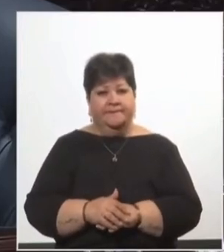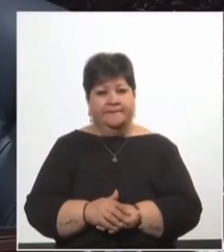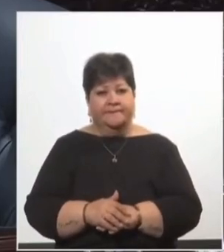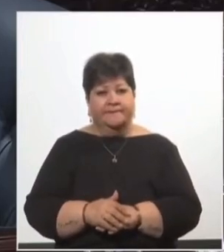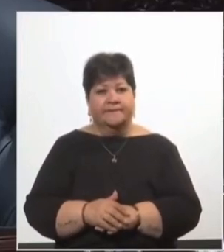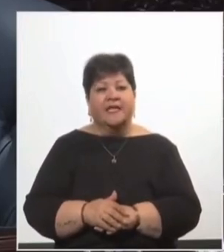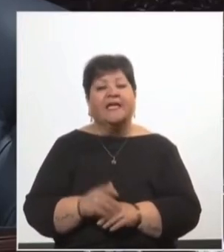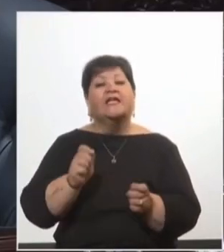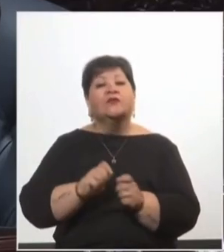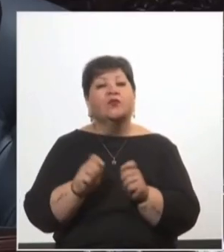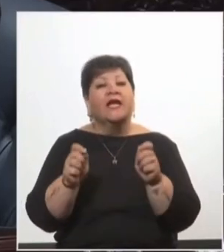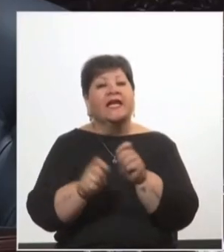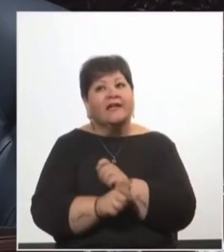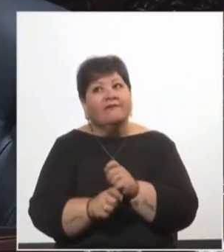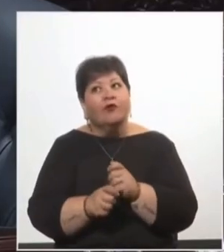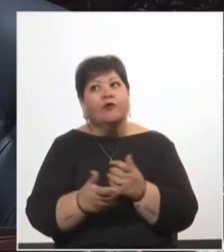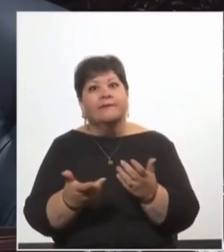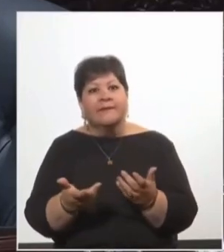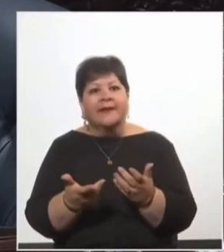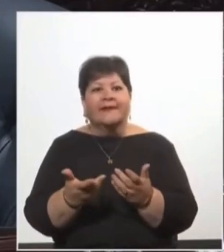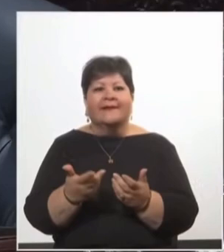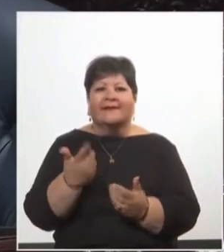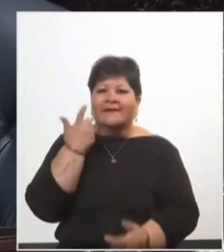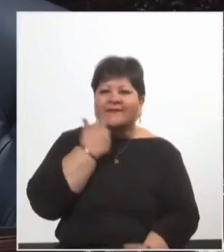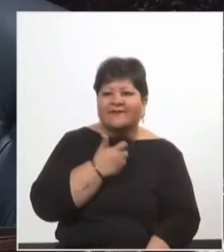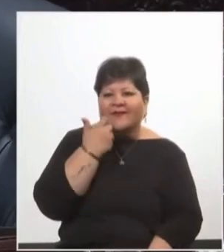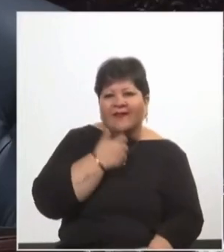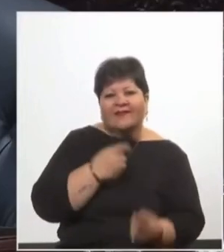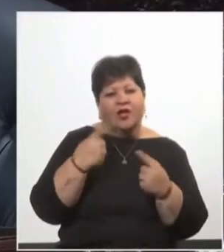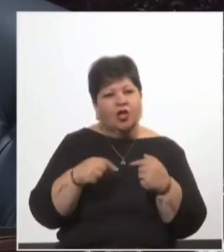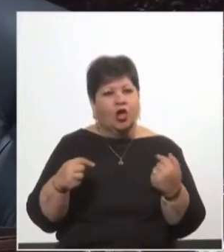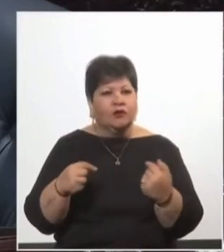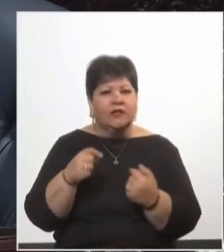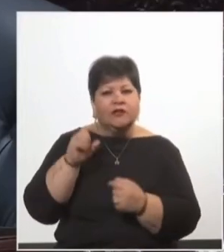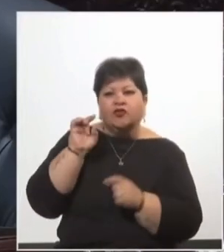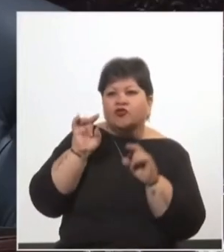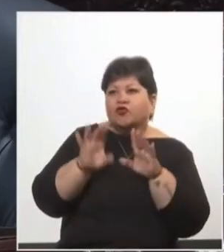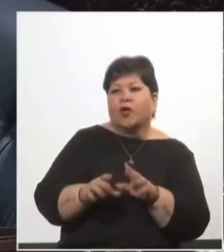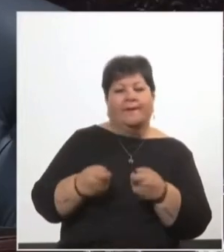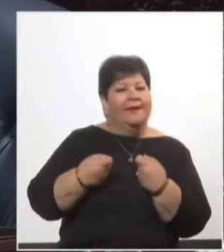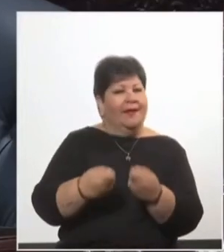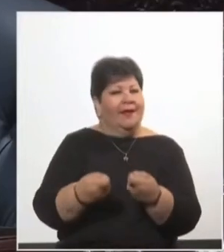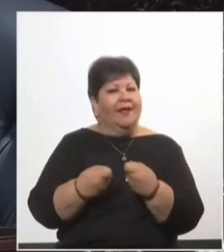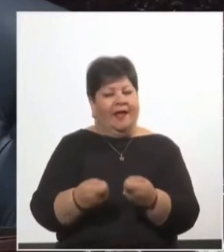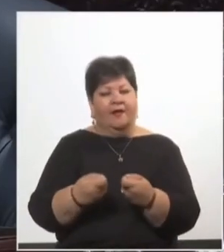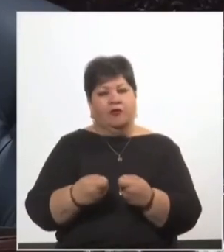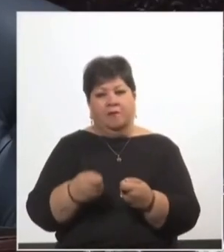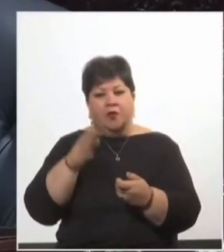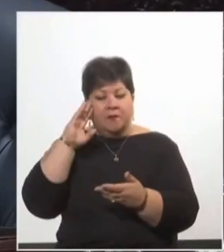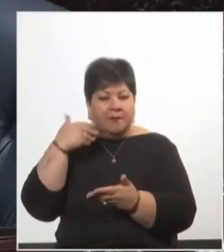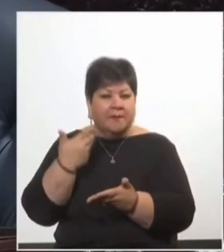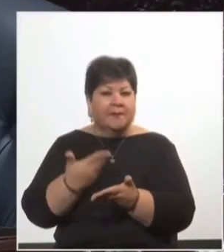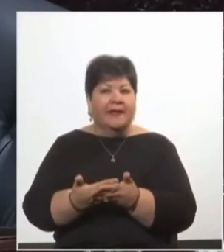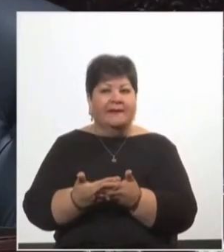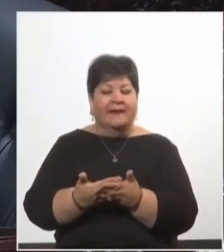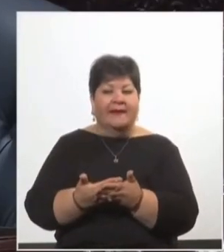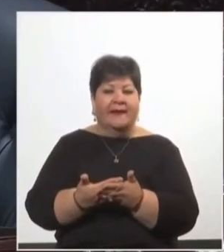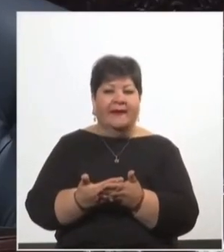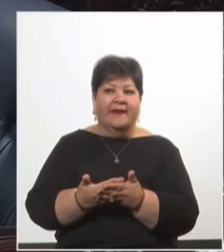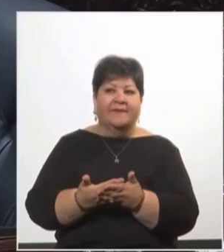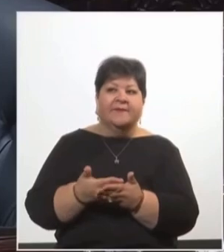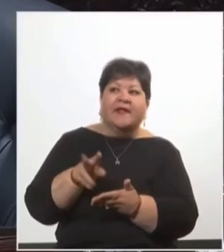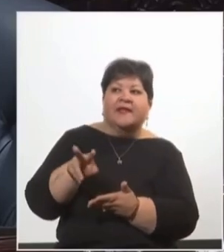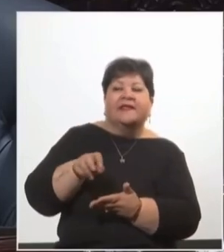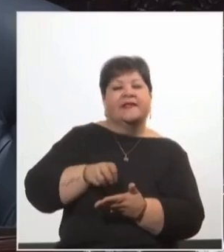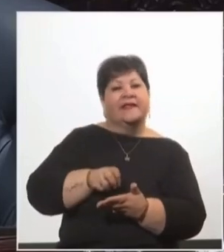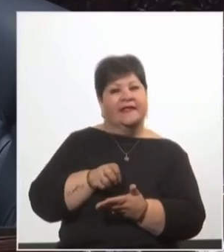Es una reforma renga, ya se decía, se mira solo el lado del gasto y no se plantean ingresos que ayuden a mitigar